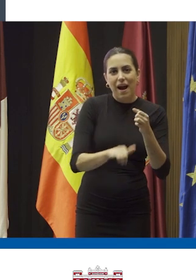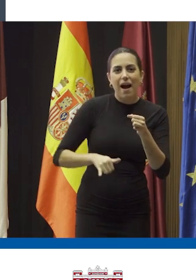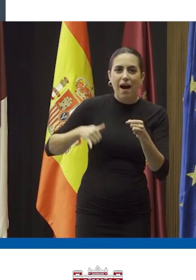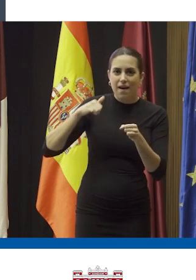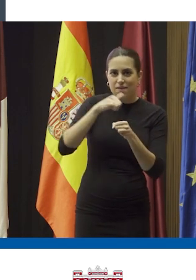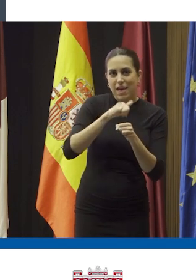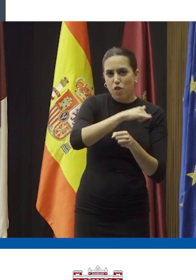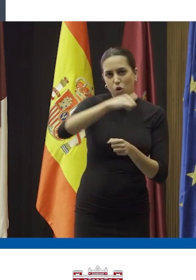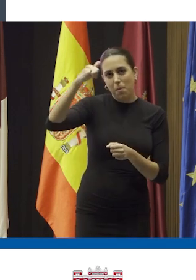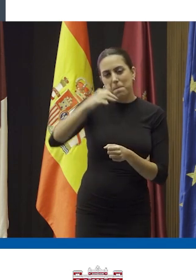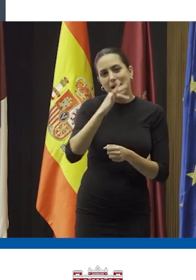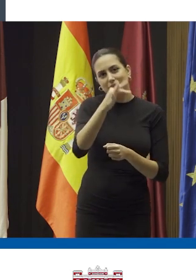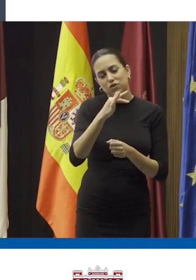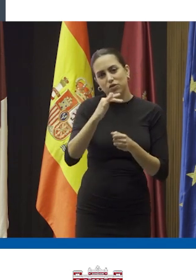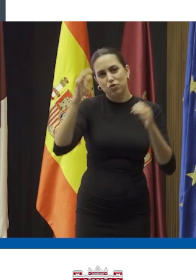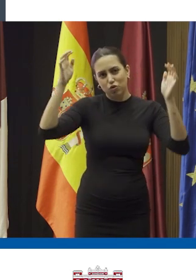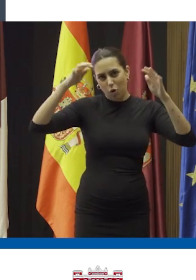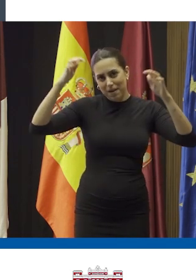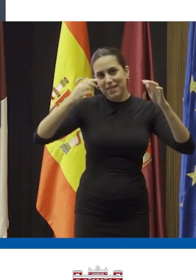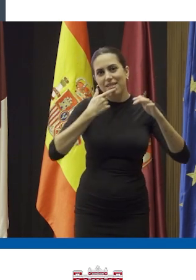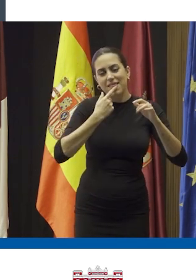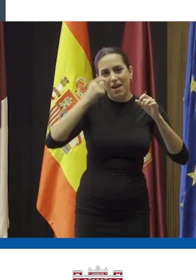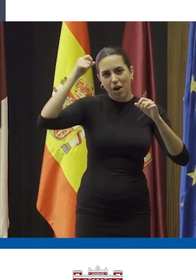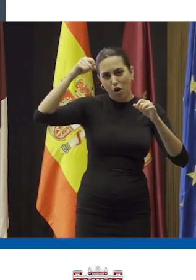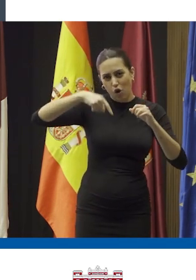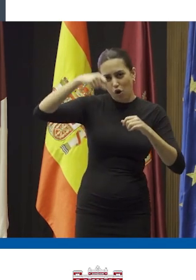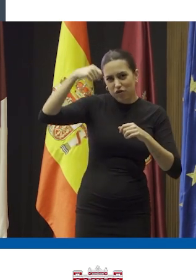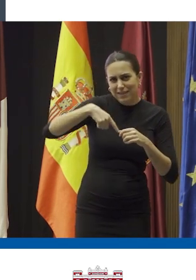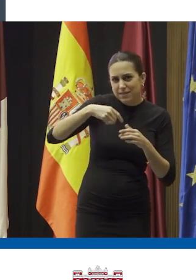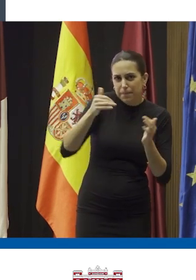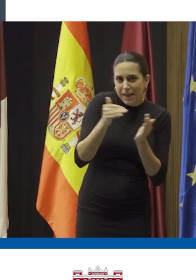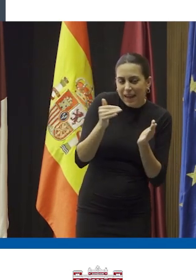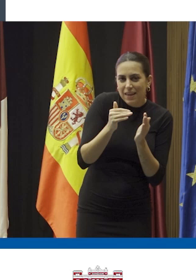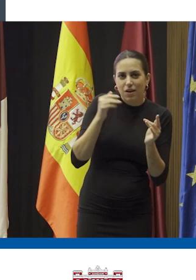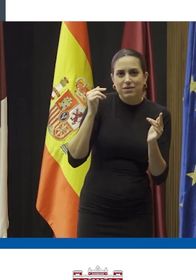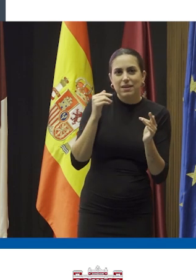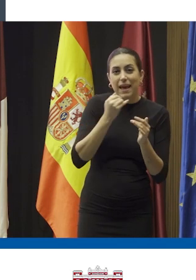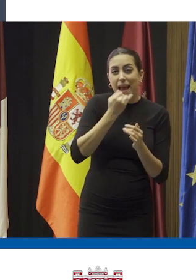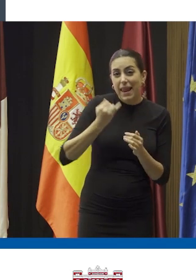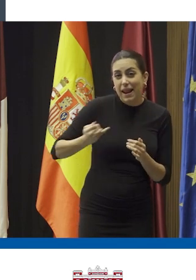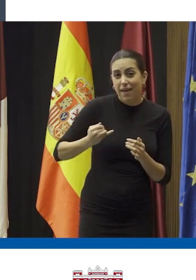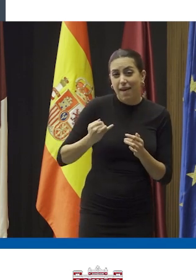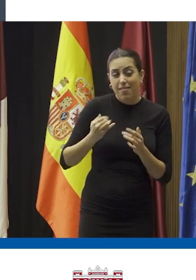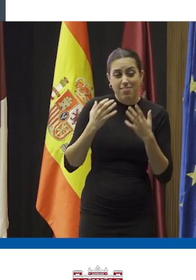de microgotas capaces de generar una energía capaz de destruir el avión.